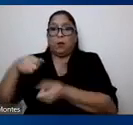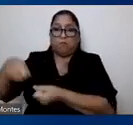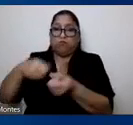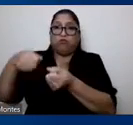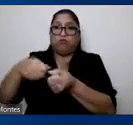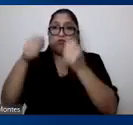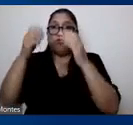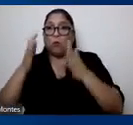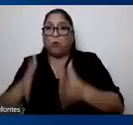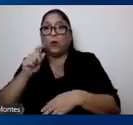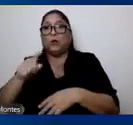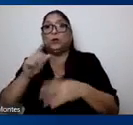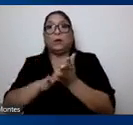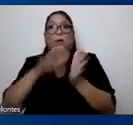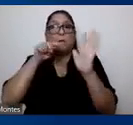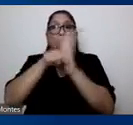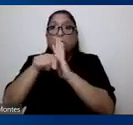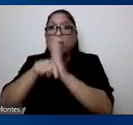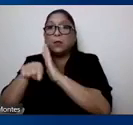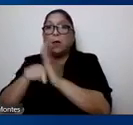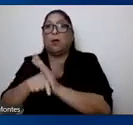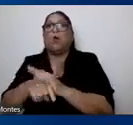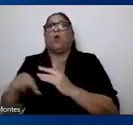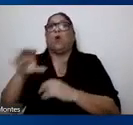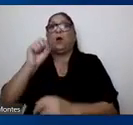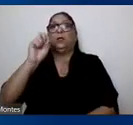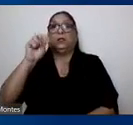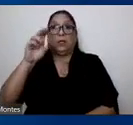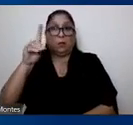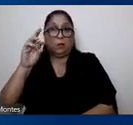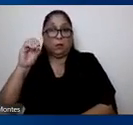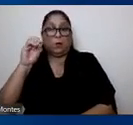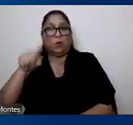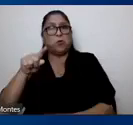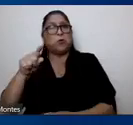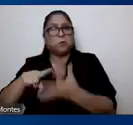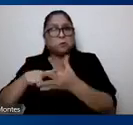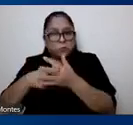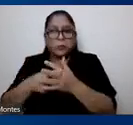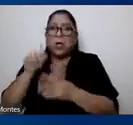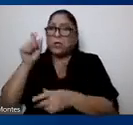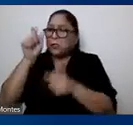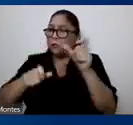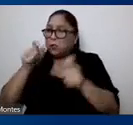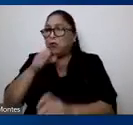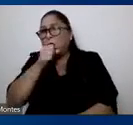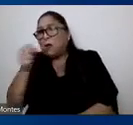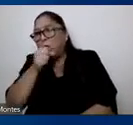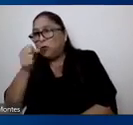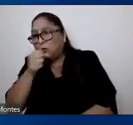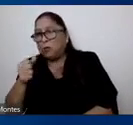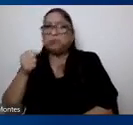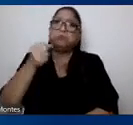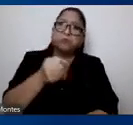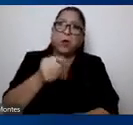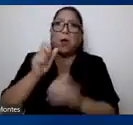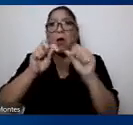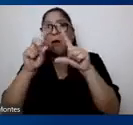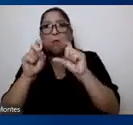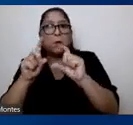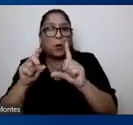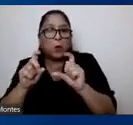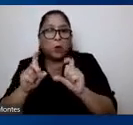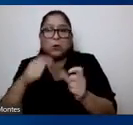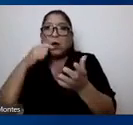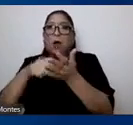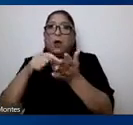habían victimado a miembros de Sendero Luminoso. Entonces, con esa iniciativa, estos periodistas van a hacer pues parte